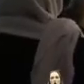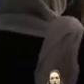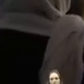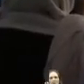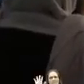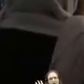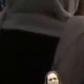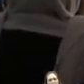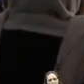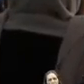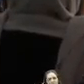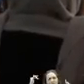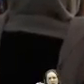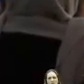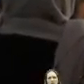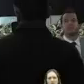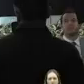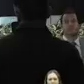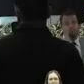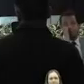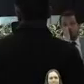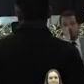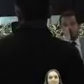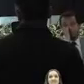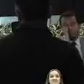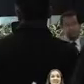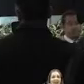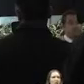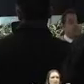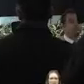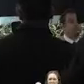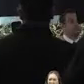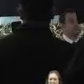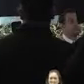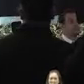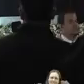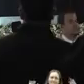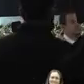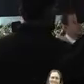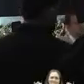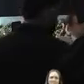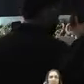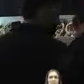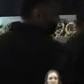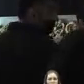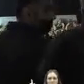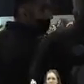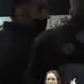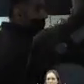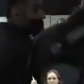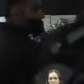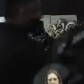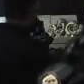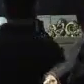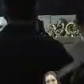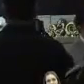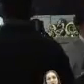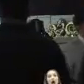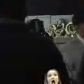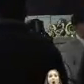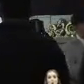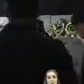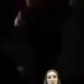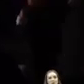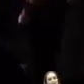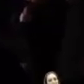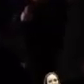madrugada, no fueron cerradas las puertas y las personas seguían viniendo, y pudimos conversar con algunos de ellos